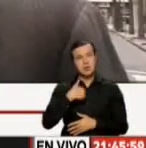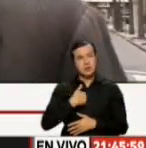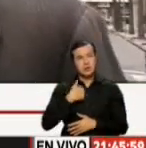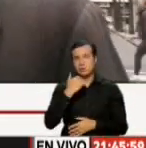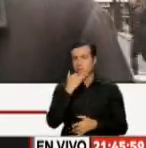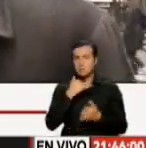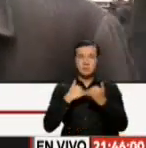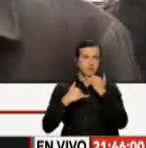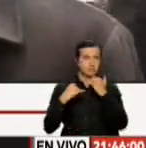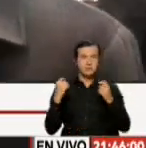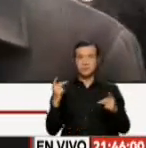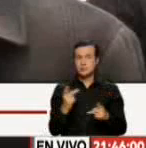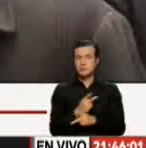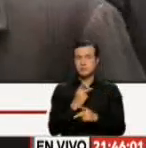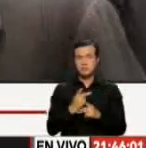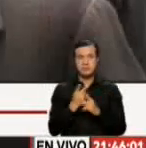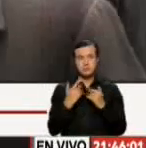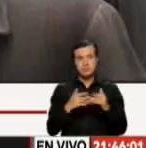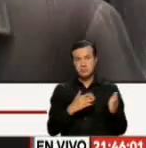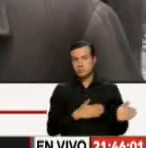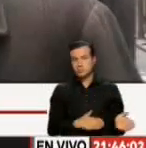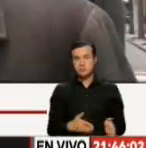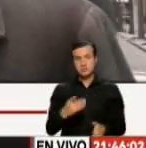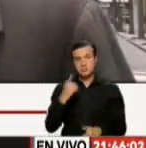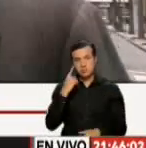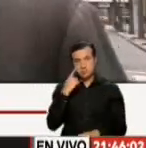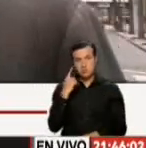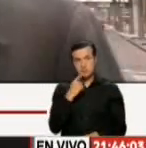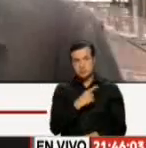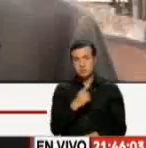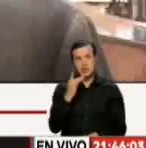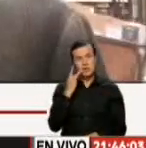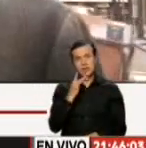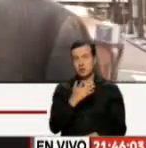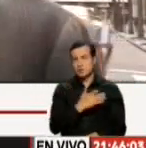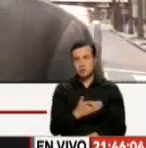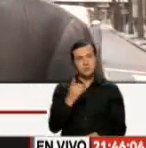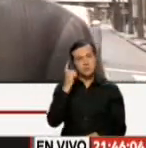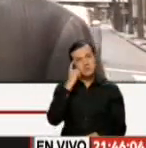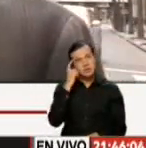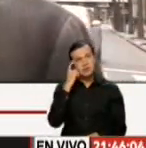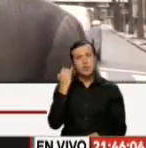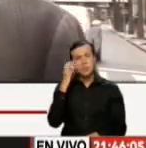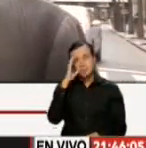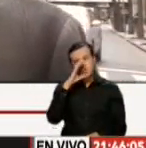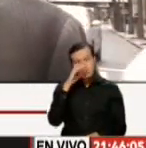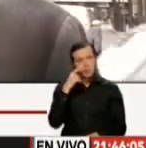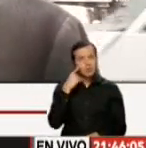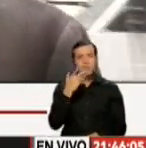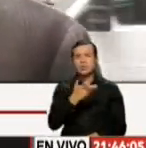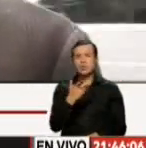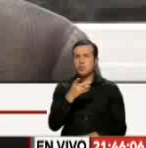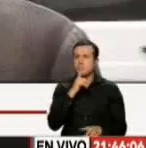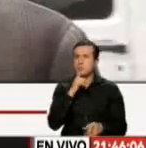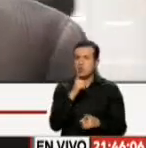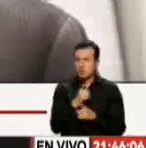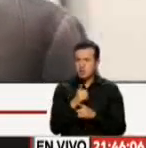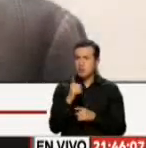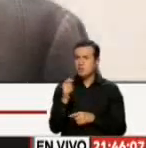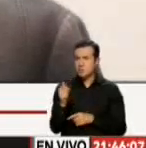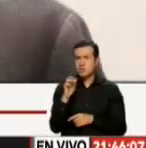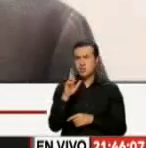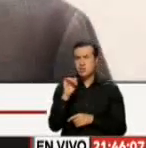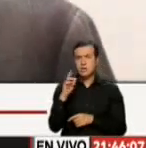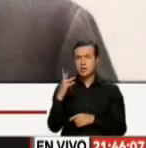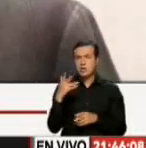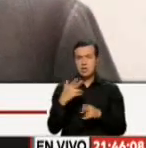allanar avisándole al imputado que van a allanar. Es medio raro, ¿no? Yo creo que lo que están buscando es simplemente lo que acabo de decirte, la humillación